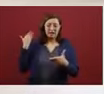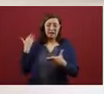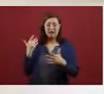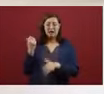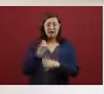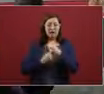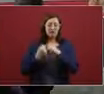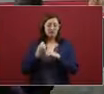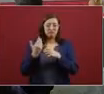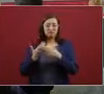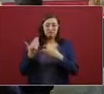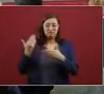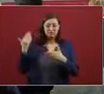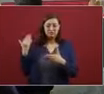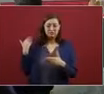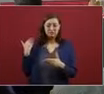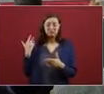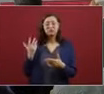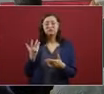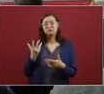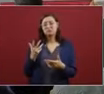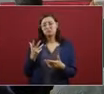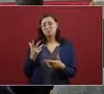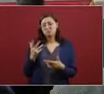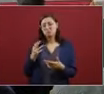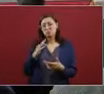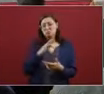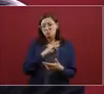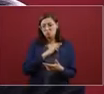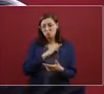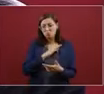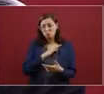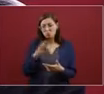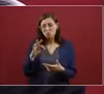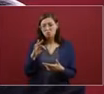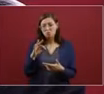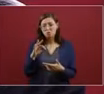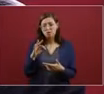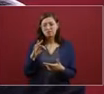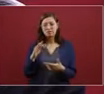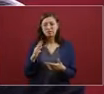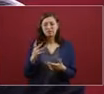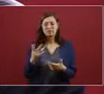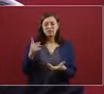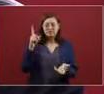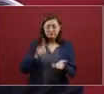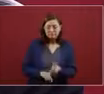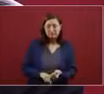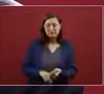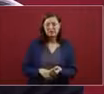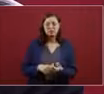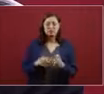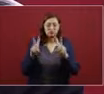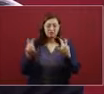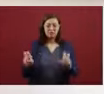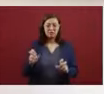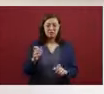posibilidad de que se establezca un servicio profesional de carrera